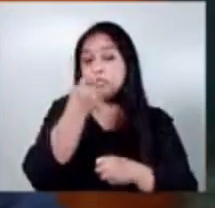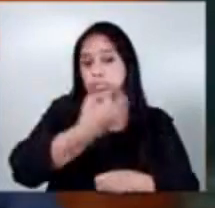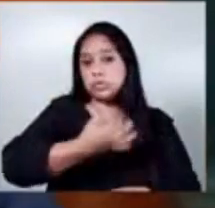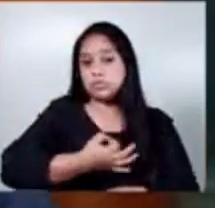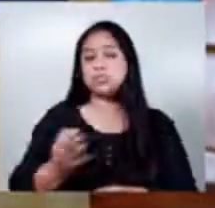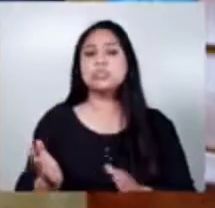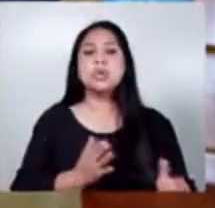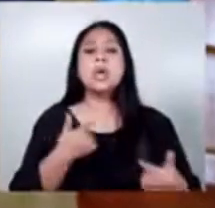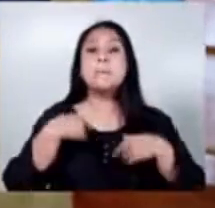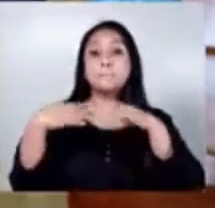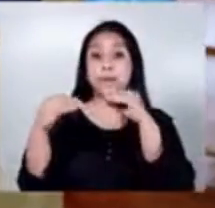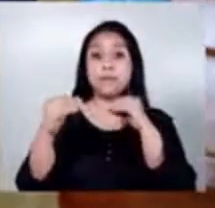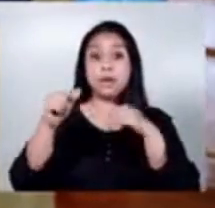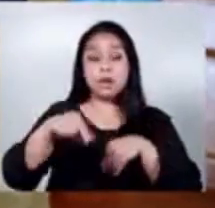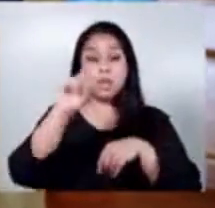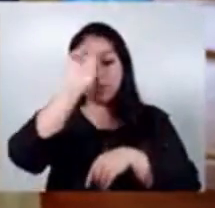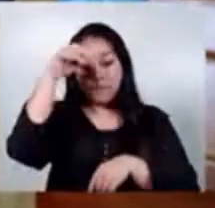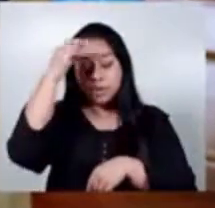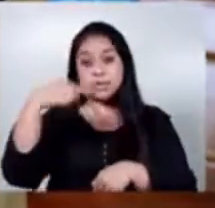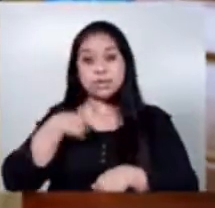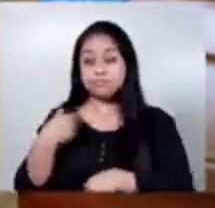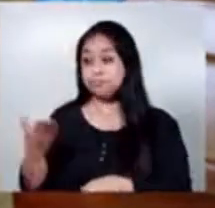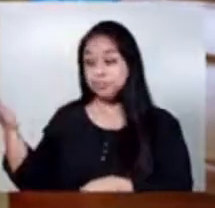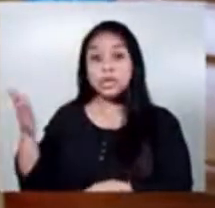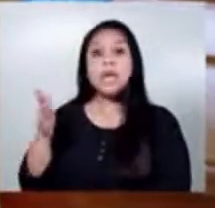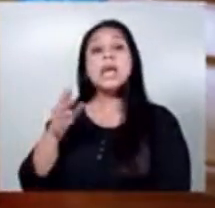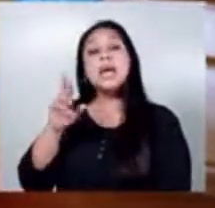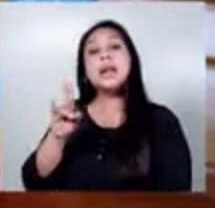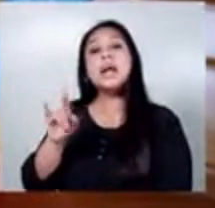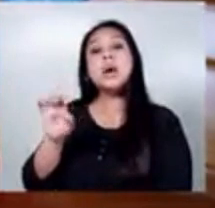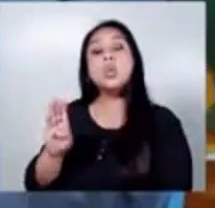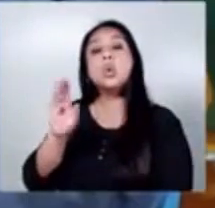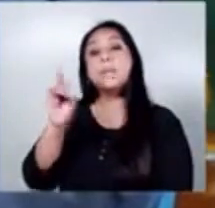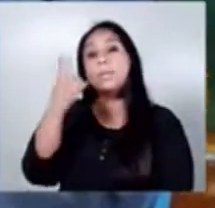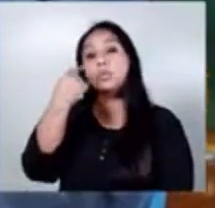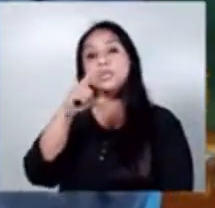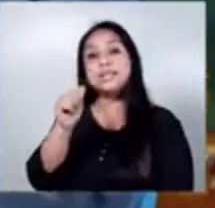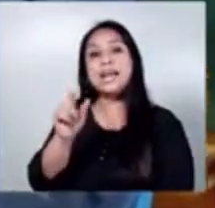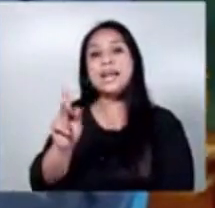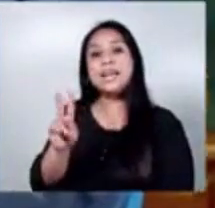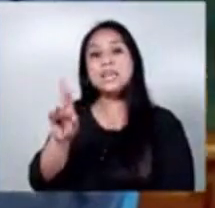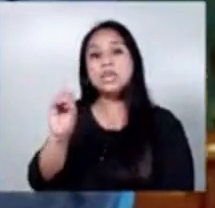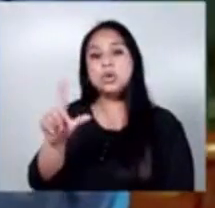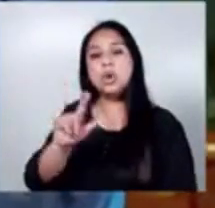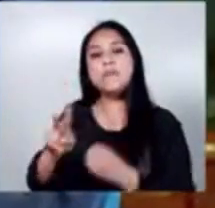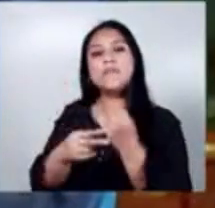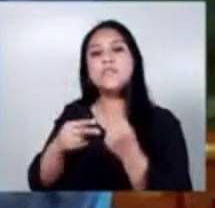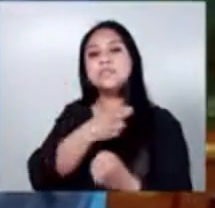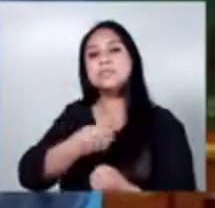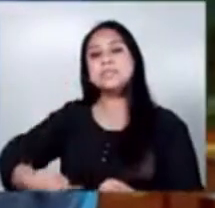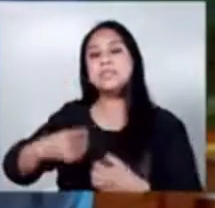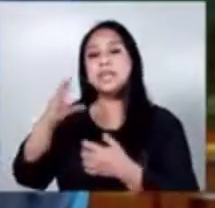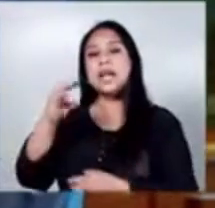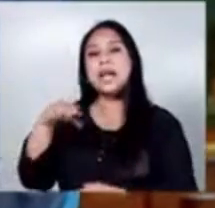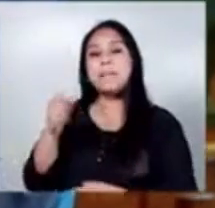dignos. Y para conversar sobre estas políticas, me acompaña Raúl Buscairón, vicepresidente de la Cámara de Industria. Buenas